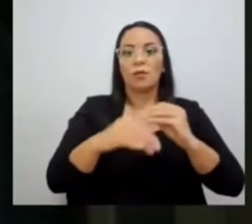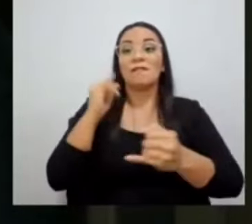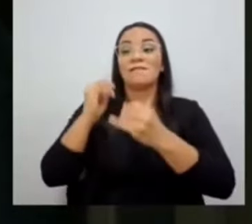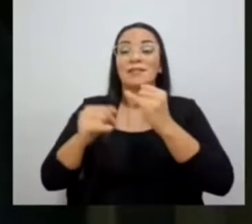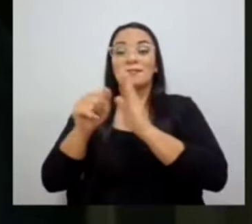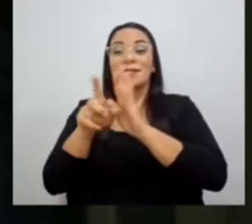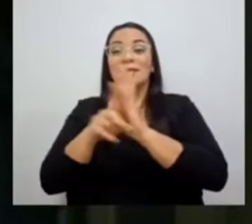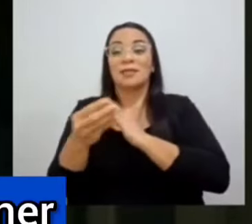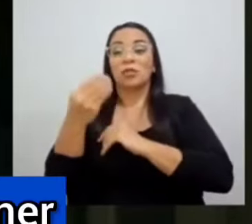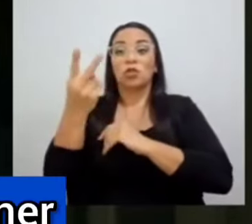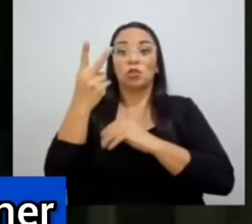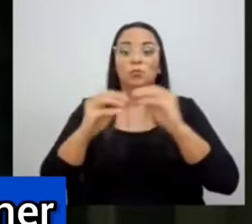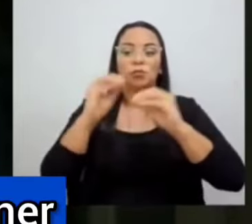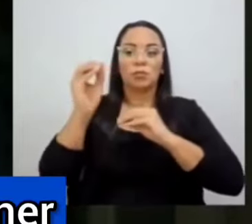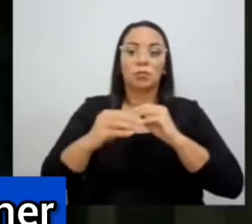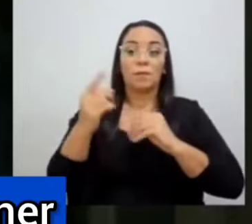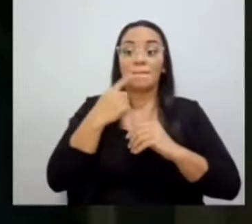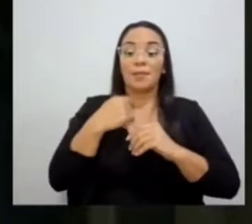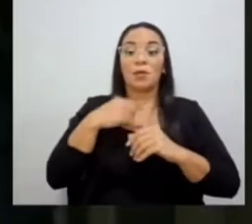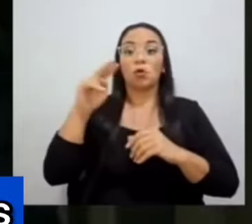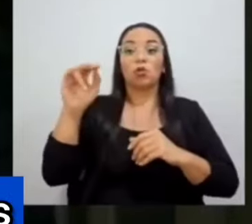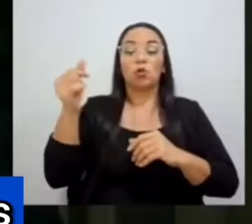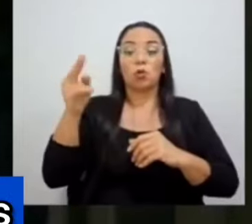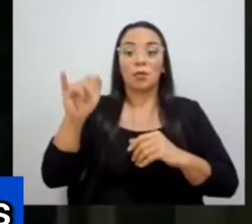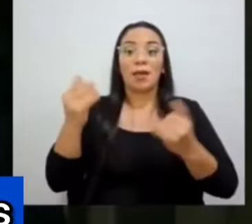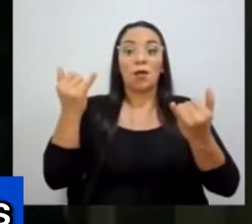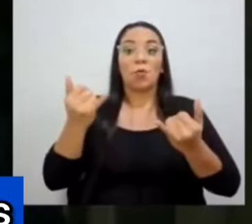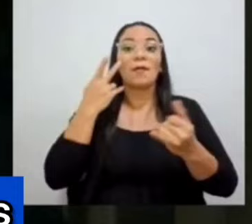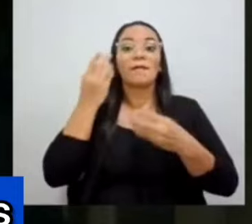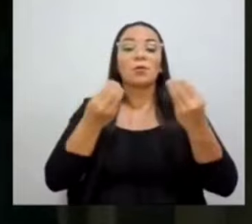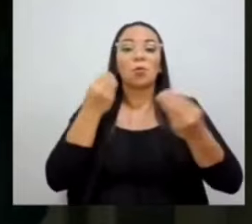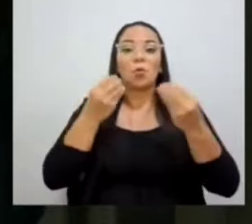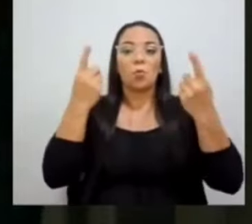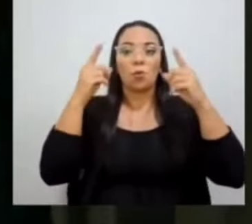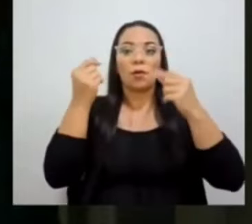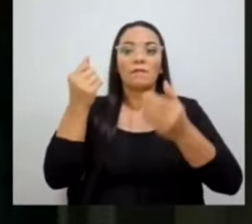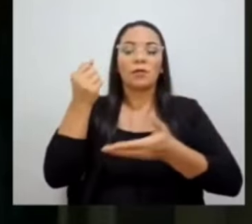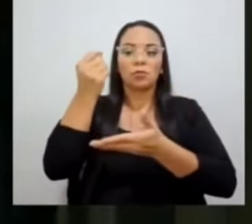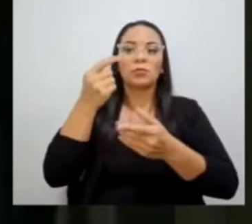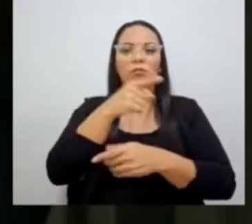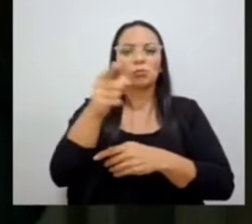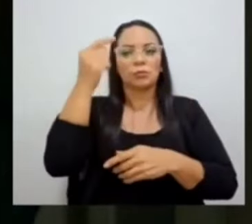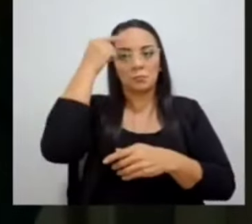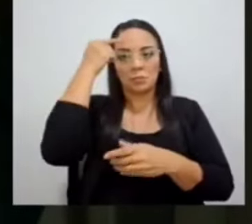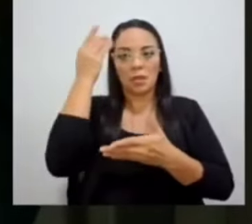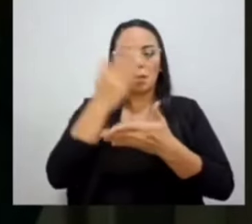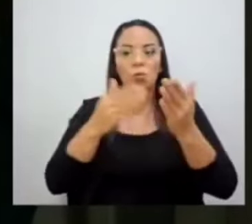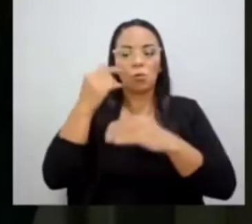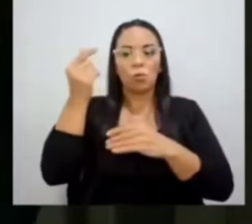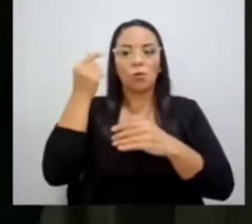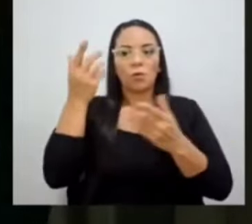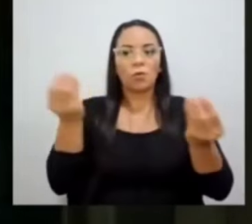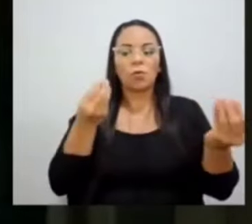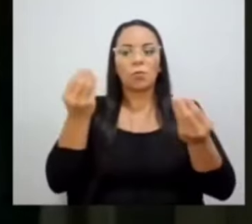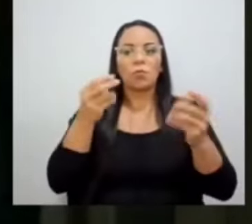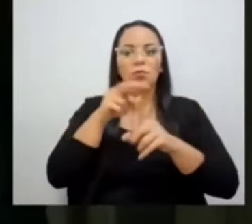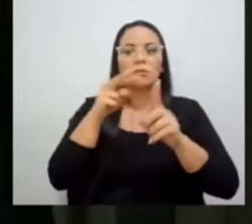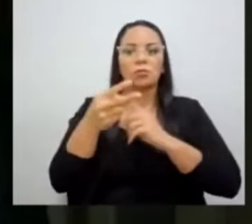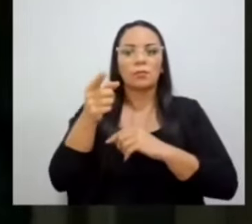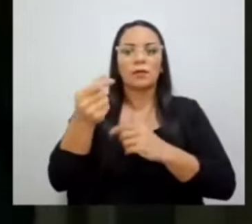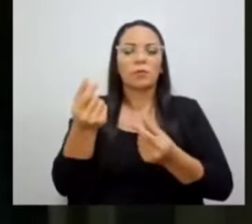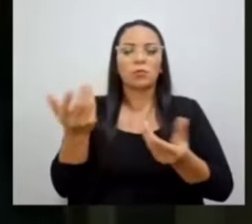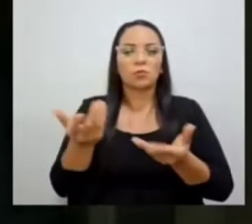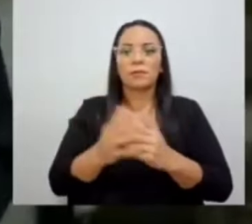da 2%. Me decía don Ogui que ahora van a tener, ¿cómo hacen para sacar esos recursos? ¿Qué tiene pensado el gobierno o en qué posición queda para esos